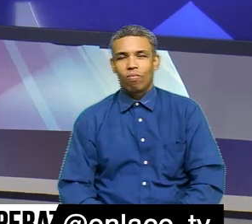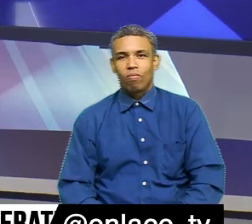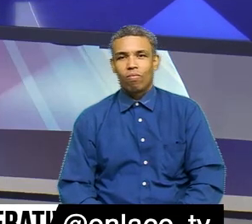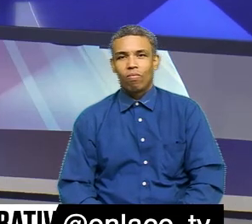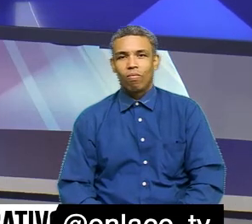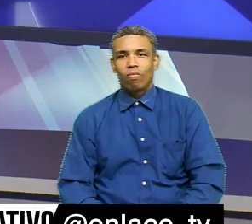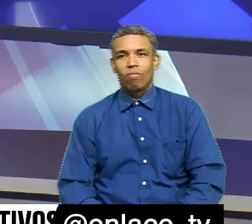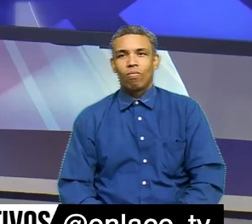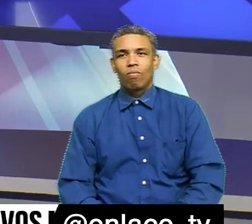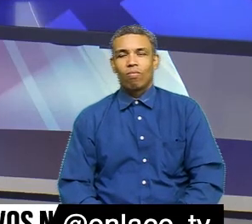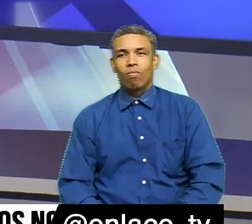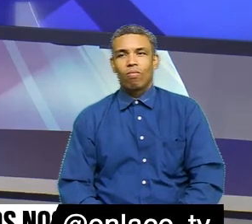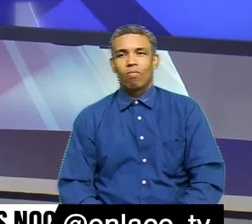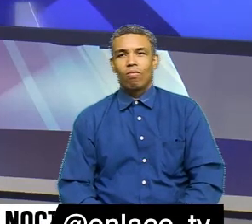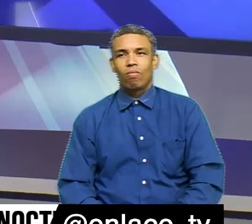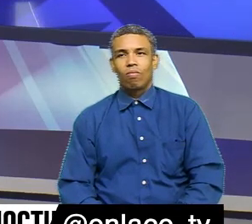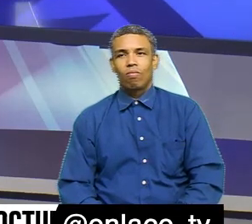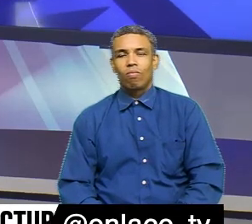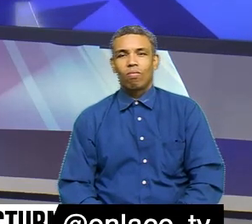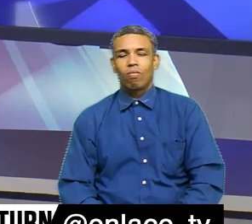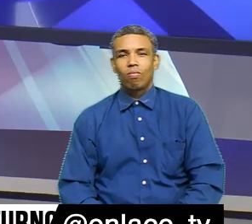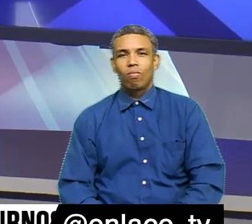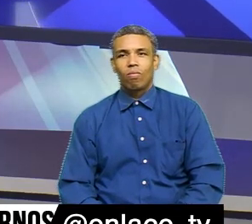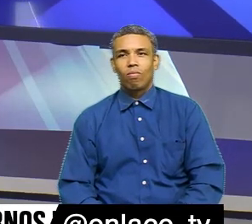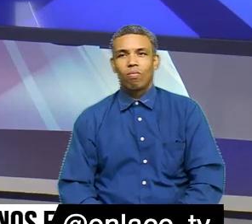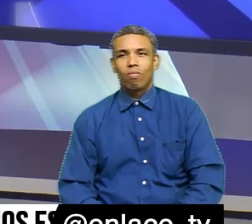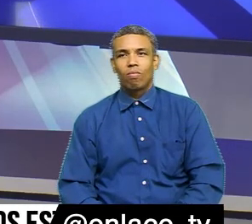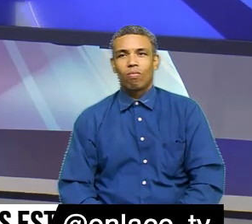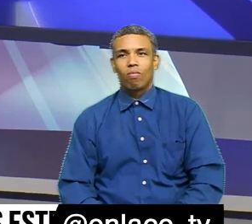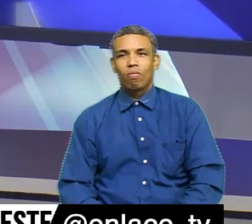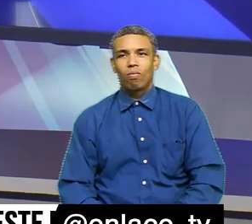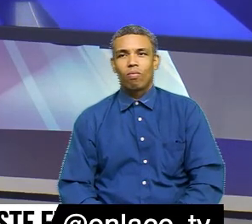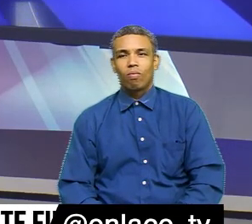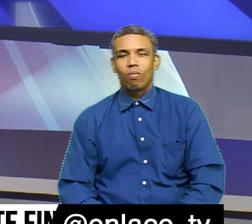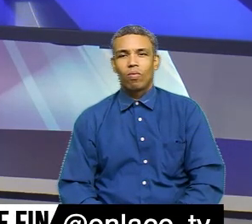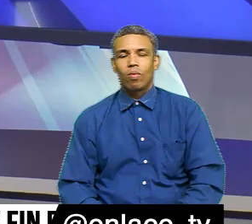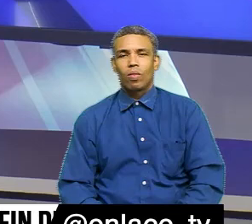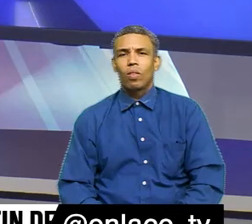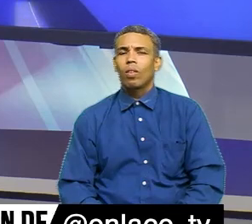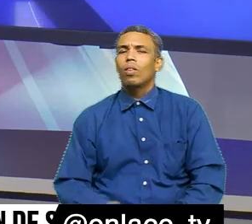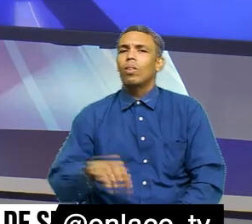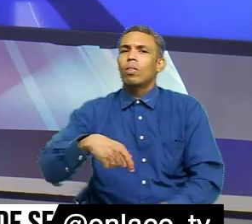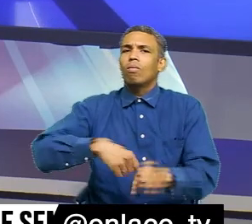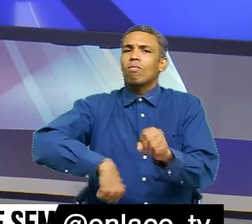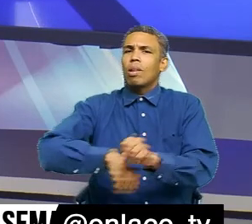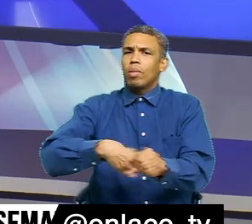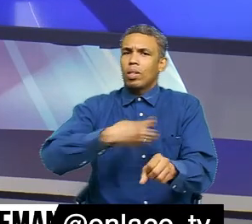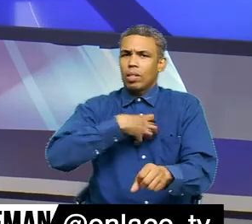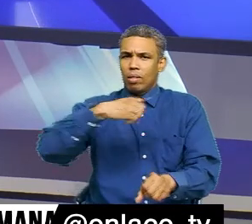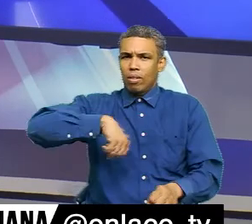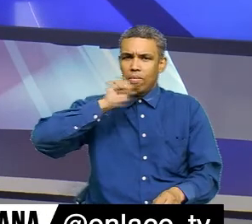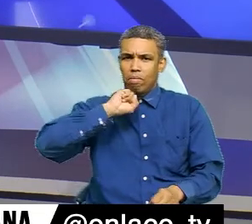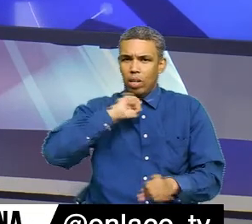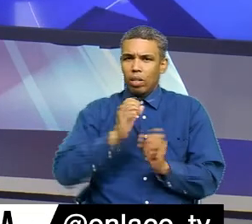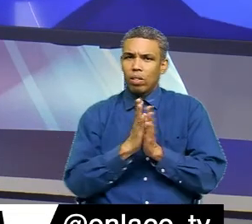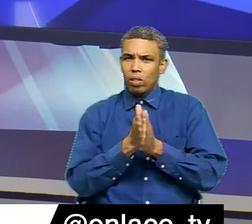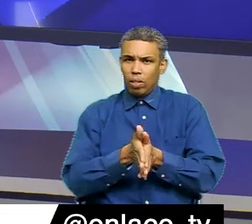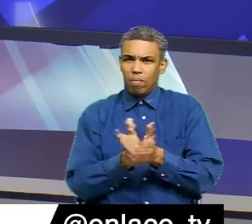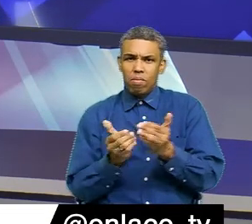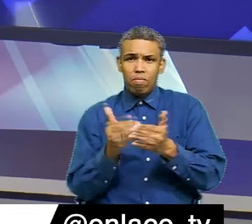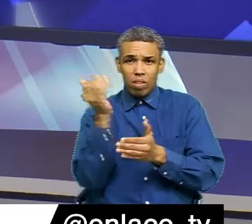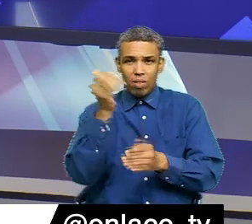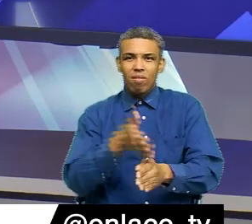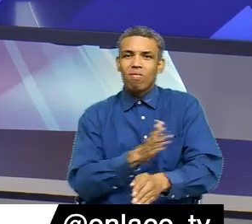Y ya fueron definidos los 6 equipos que jugarán el 14º hexagonal juvenil de fútbol Nuevos Talentos. En diciembre se disputará